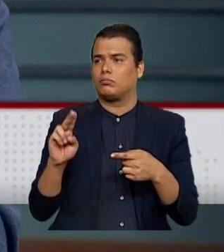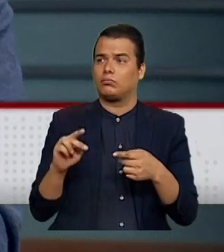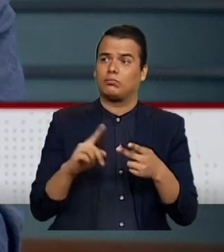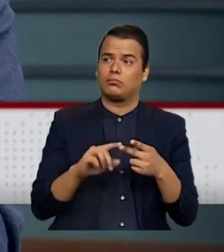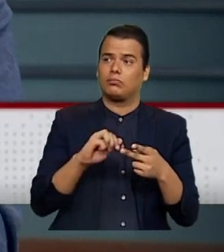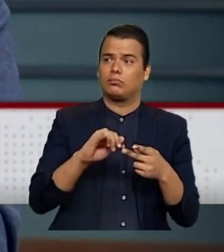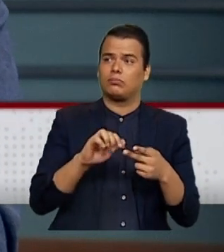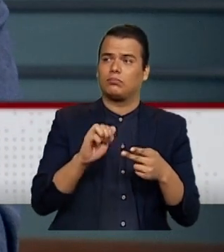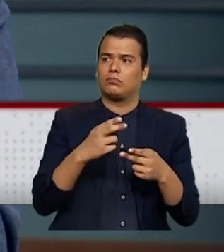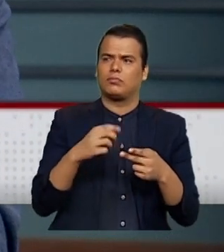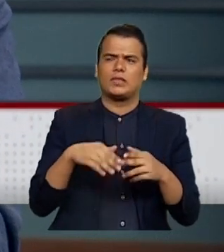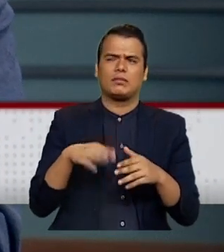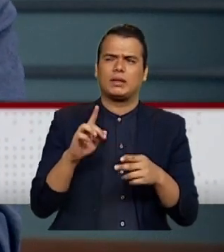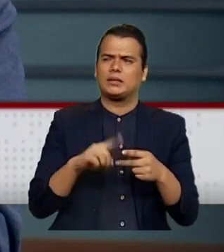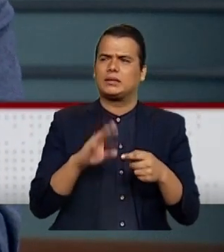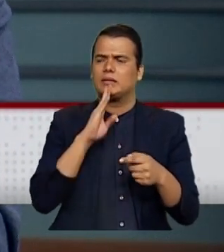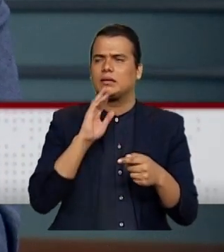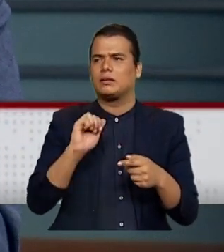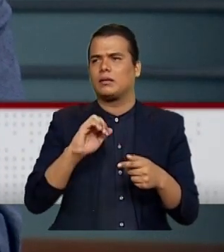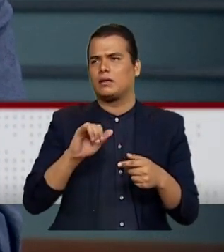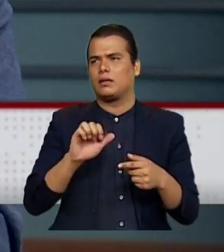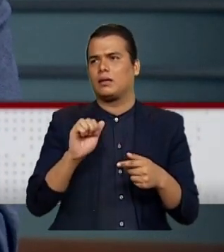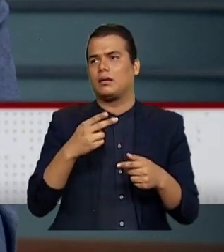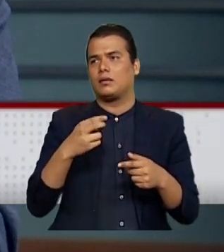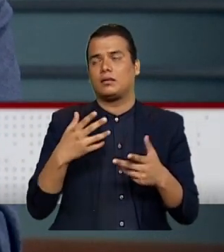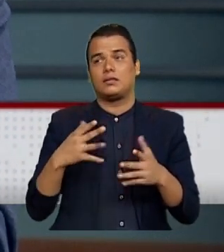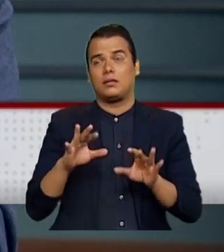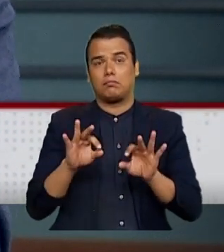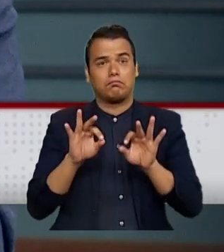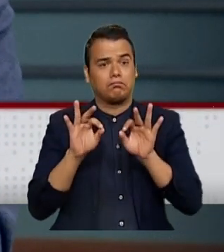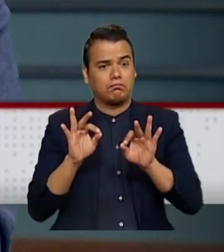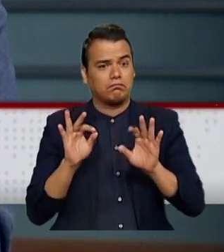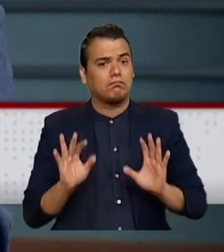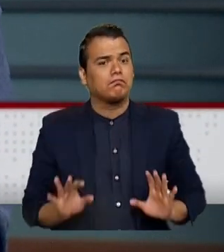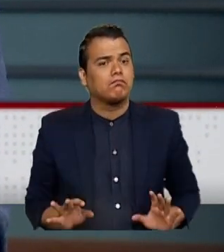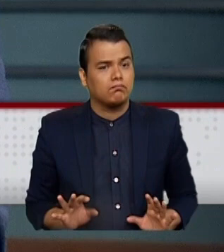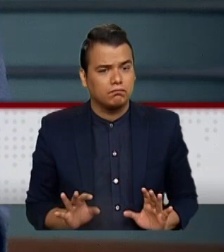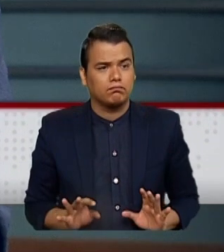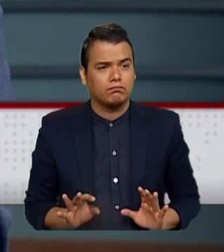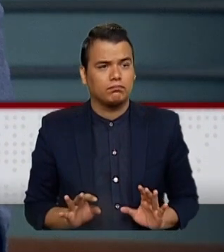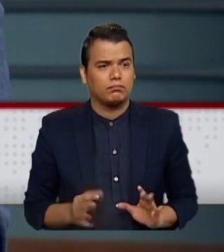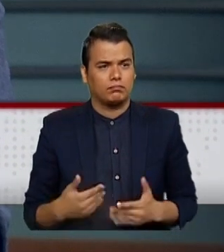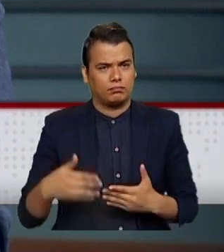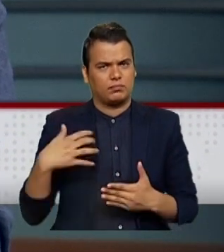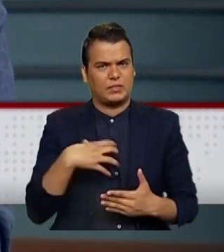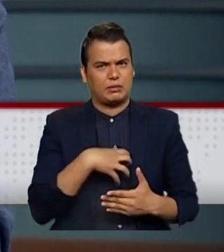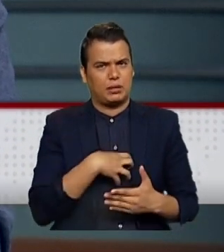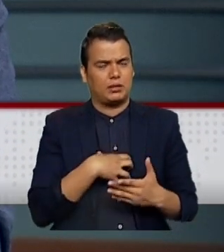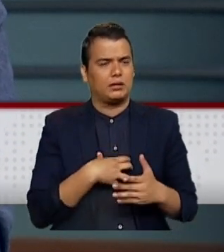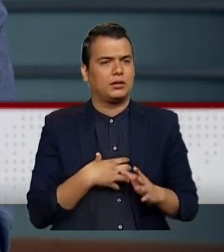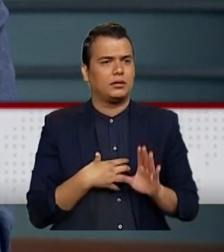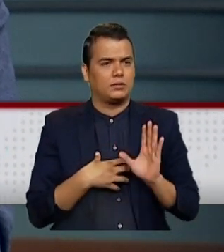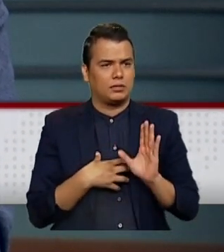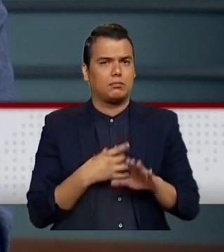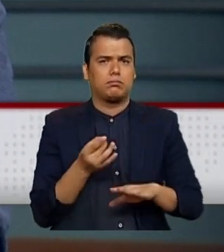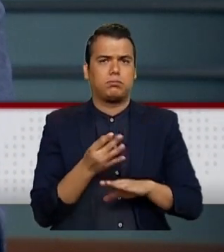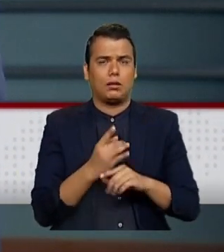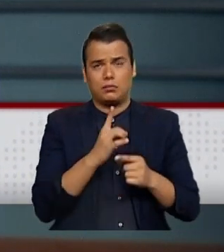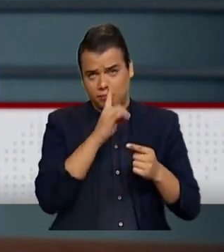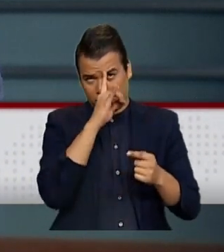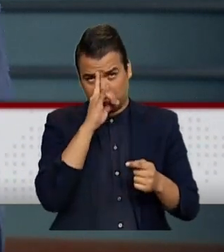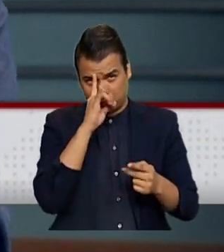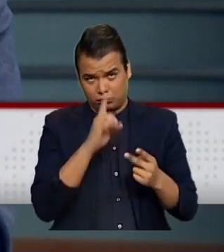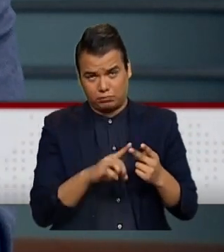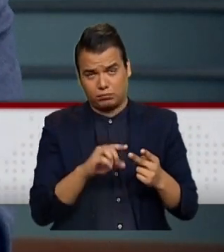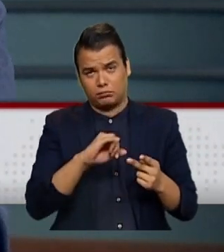El equipo holandés que, te reitero, ya sacó los favoritos, comillas, los campeones sin copa, sin estrella, ya sacó a Real, sacó a la Juve, para mí